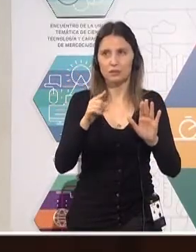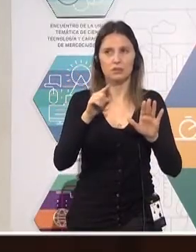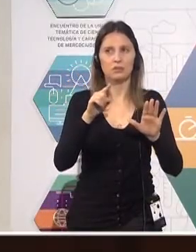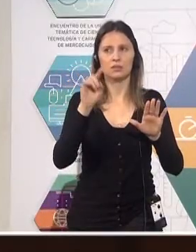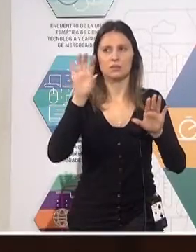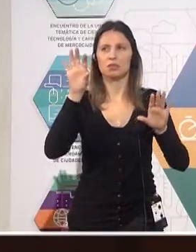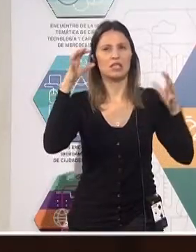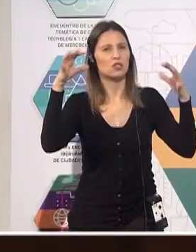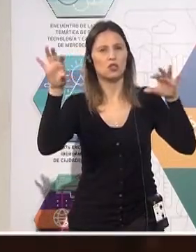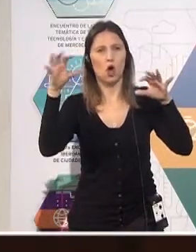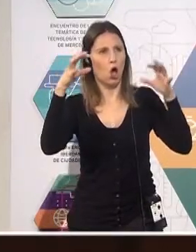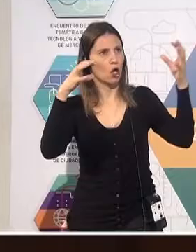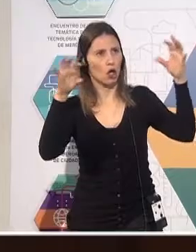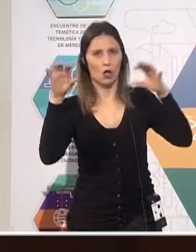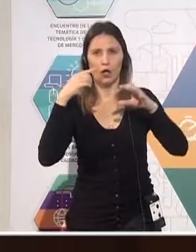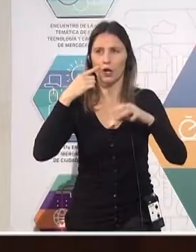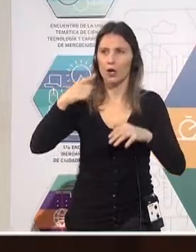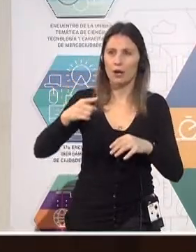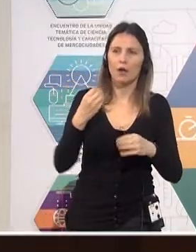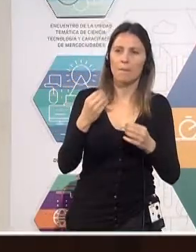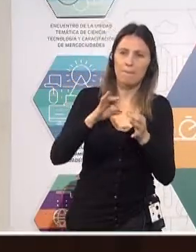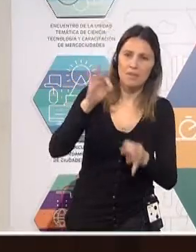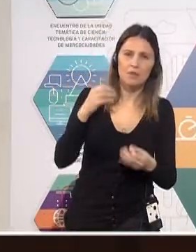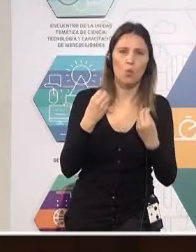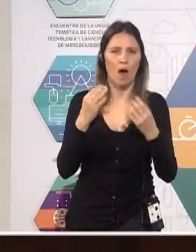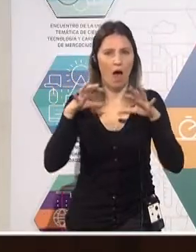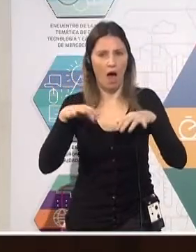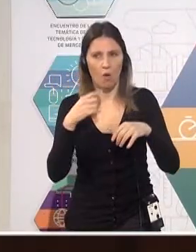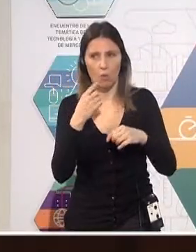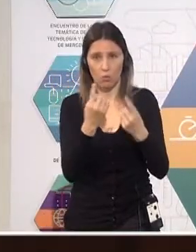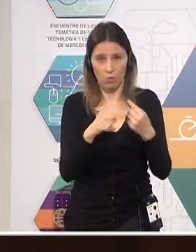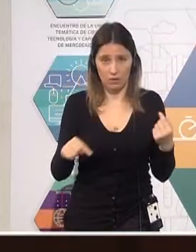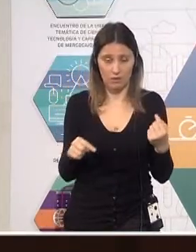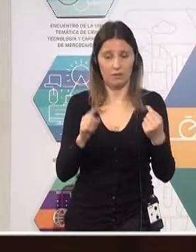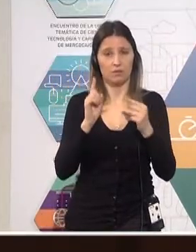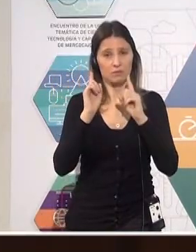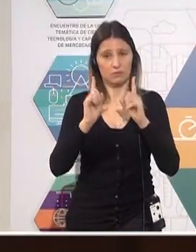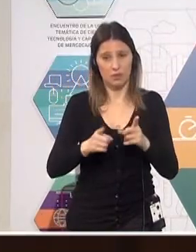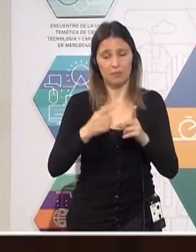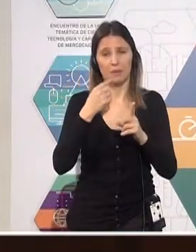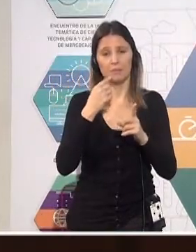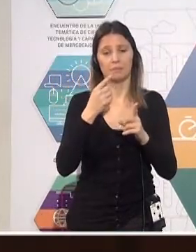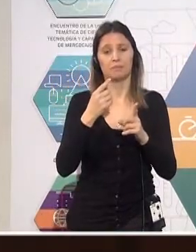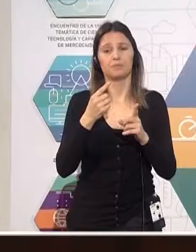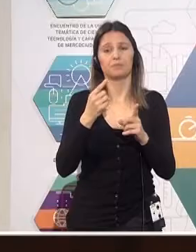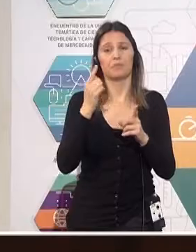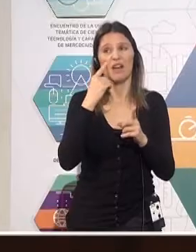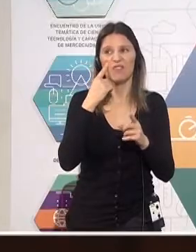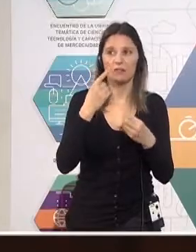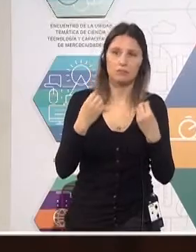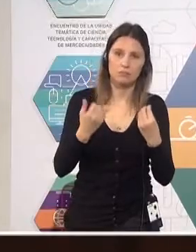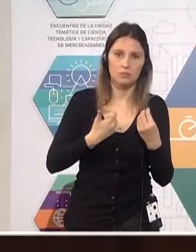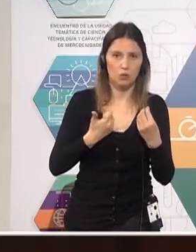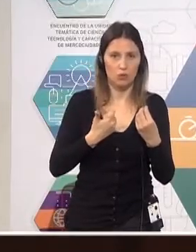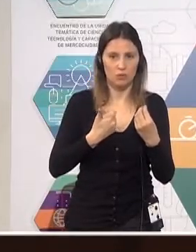y con algunos dispositivos pluviómetros que se están comprando el inmigrados también con la misma línea que con el